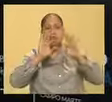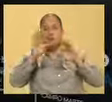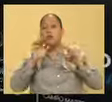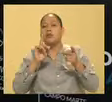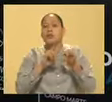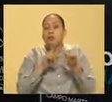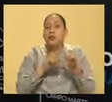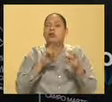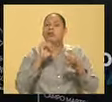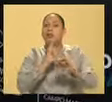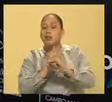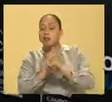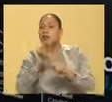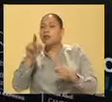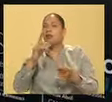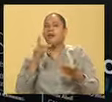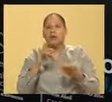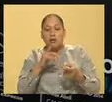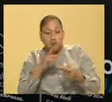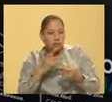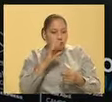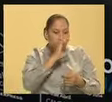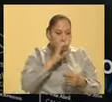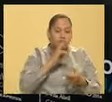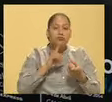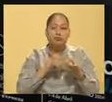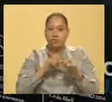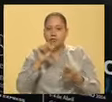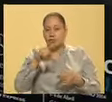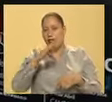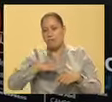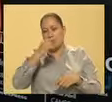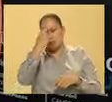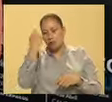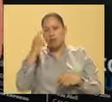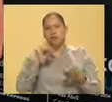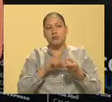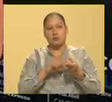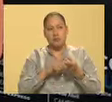conocer más de ti, ¿en dónde te puede encontrar? Mira, la manera más fácil, y yo creo que la manera